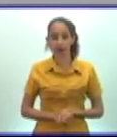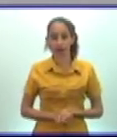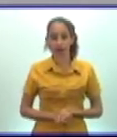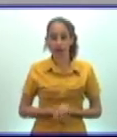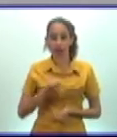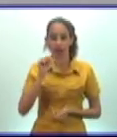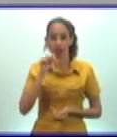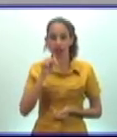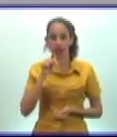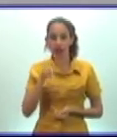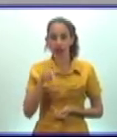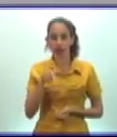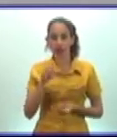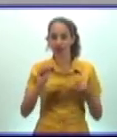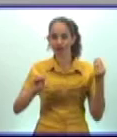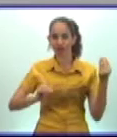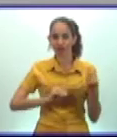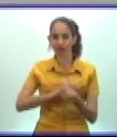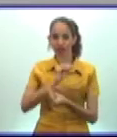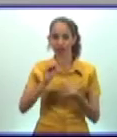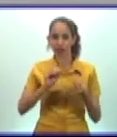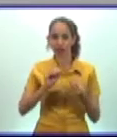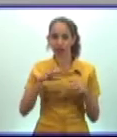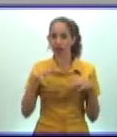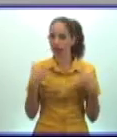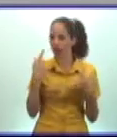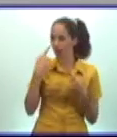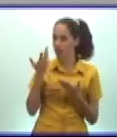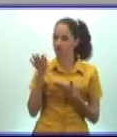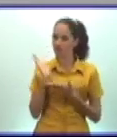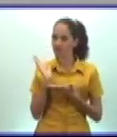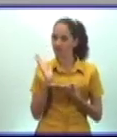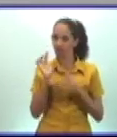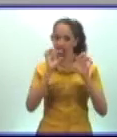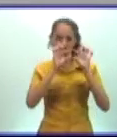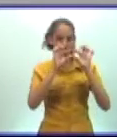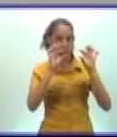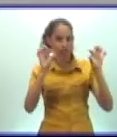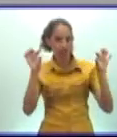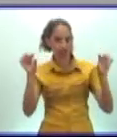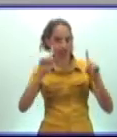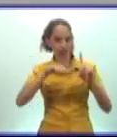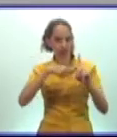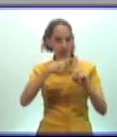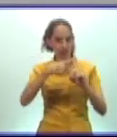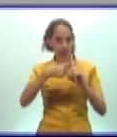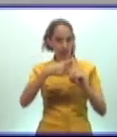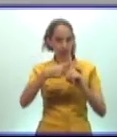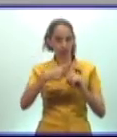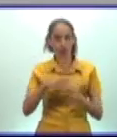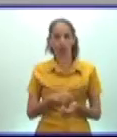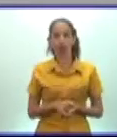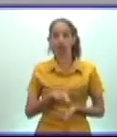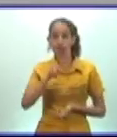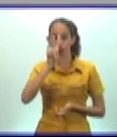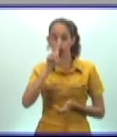Sustituimos y ahora nos queda una suma algebraica. 2 más 350